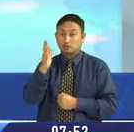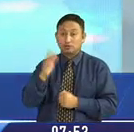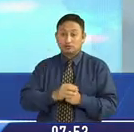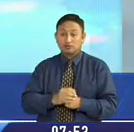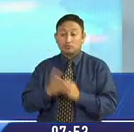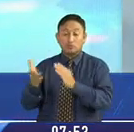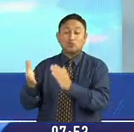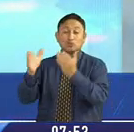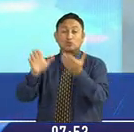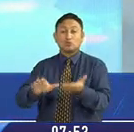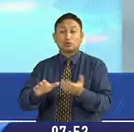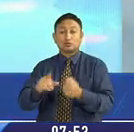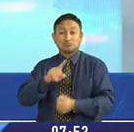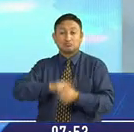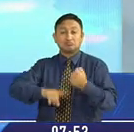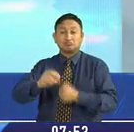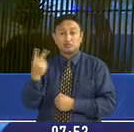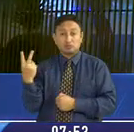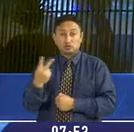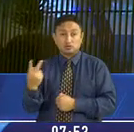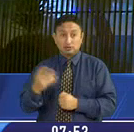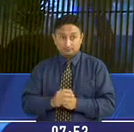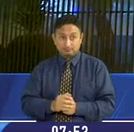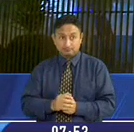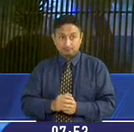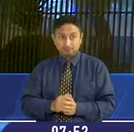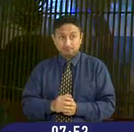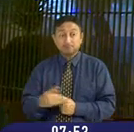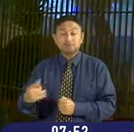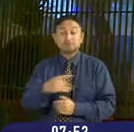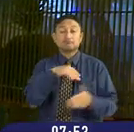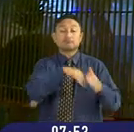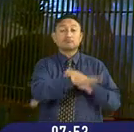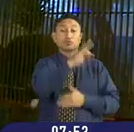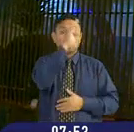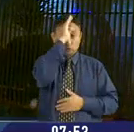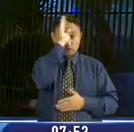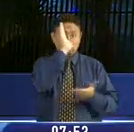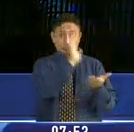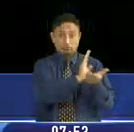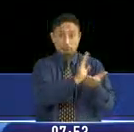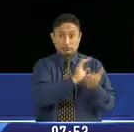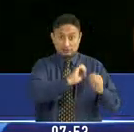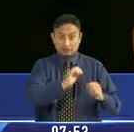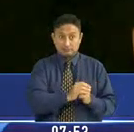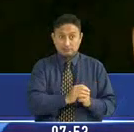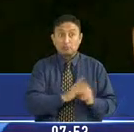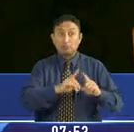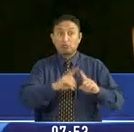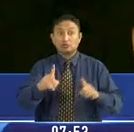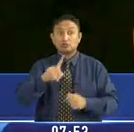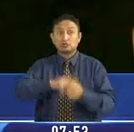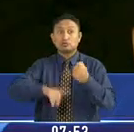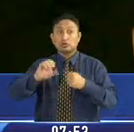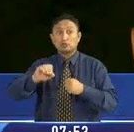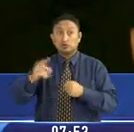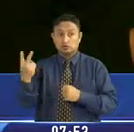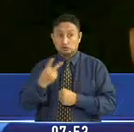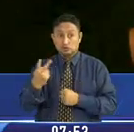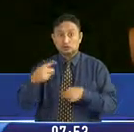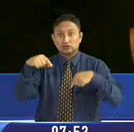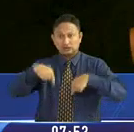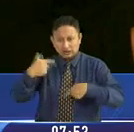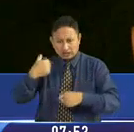porque fallecieron, solo tengo a mis hermanos. Aunque se encuentra en el Hospital Carlos Andrade Marín, en efecto sus hermanos son quienes han tenido